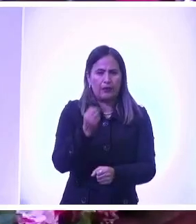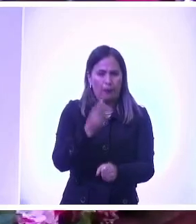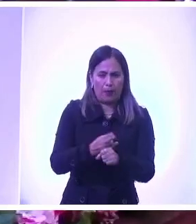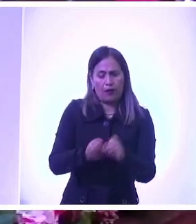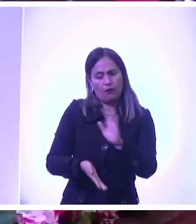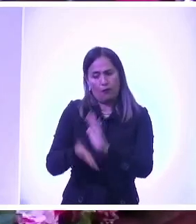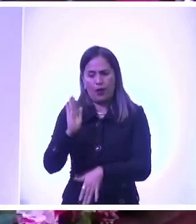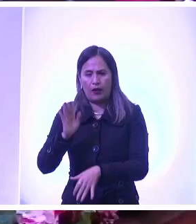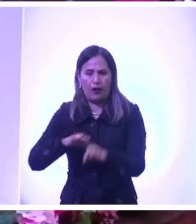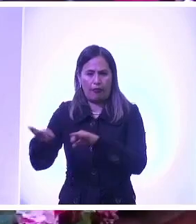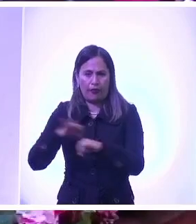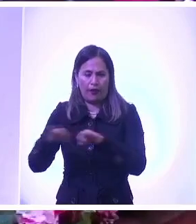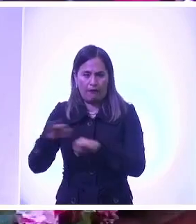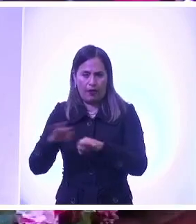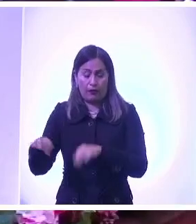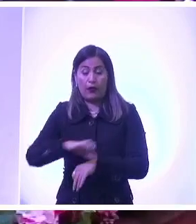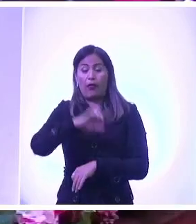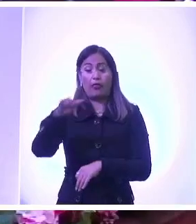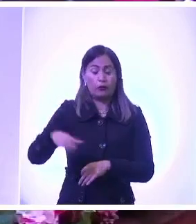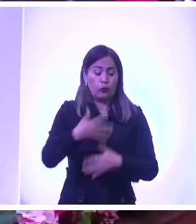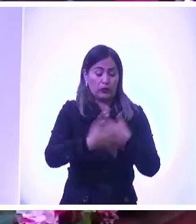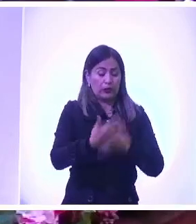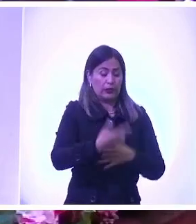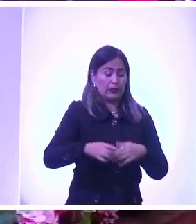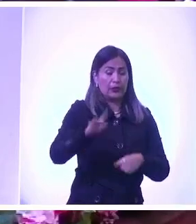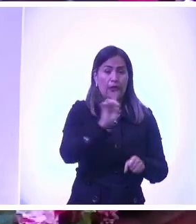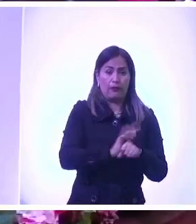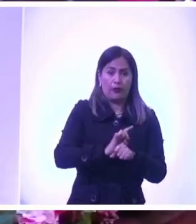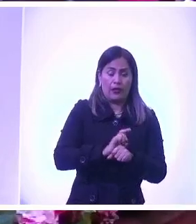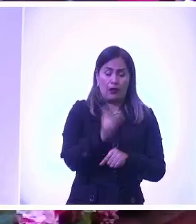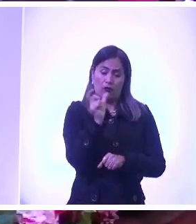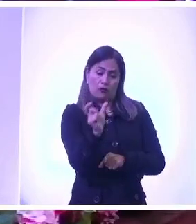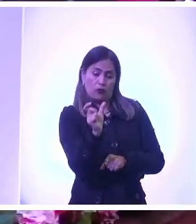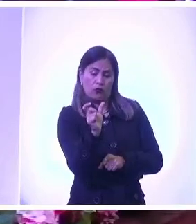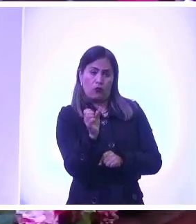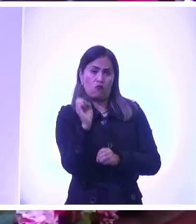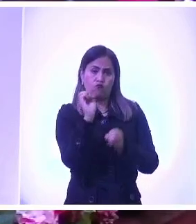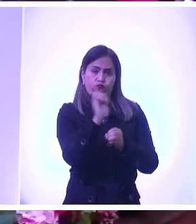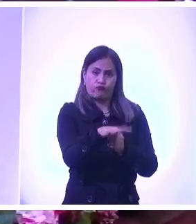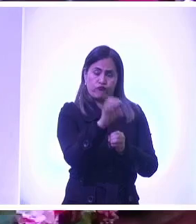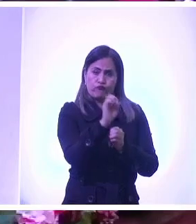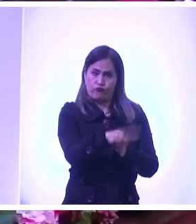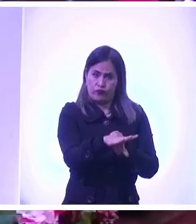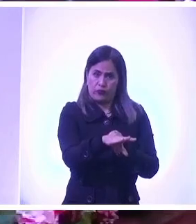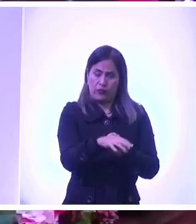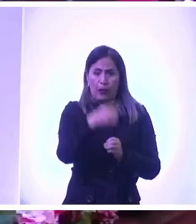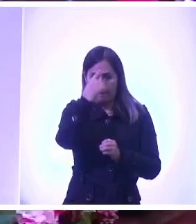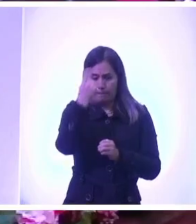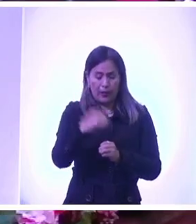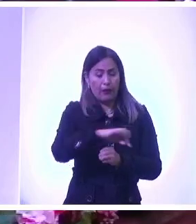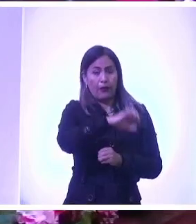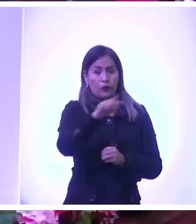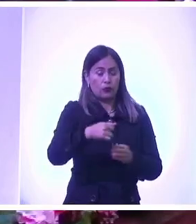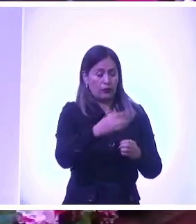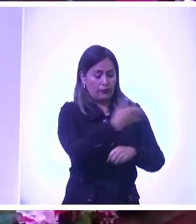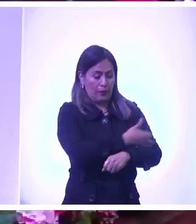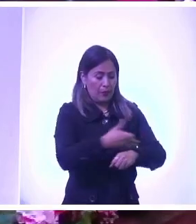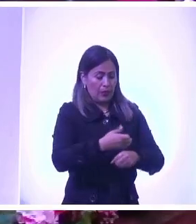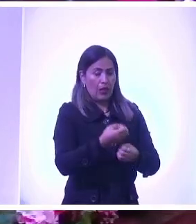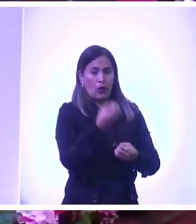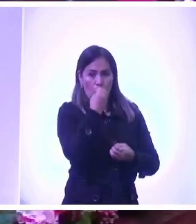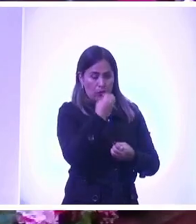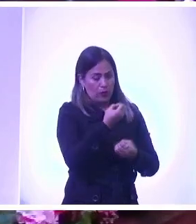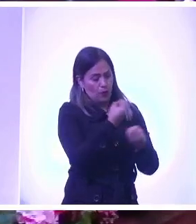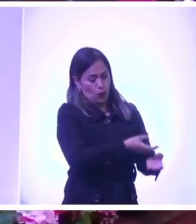chambear y esperan que cada quincena tener en su tarjeta su recurso para poder levar la papa a la mesa Estamos de